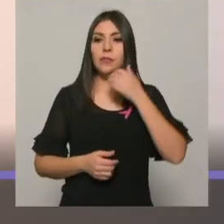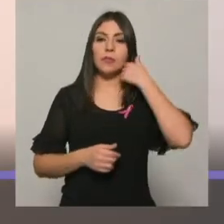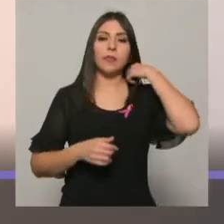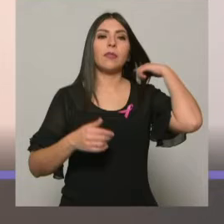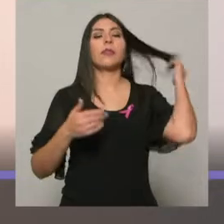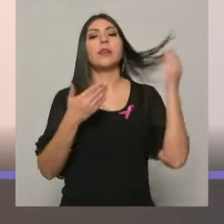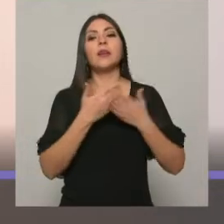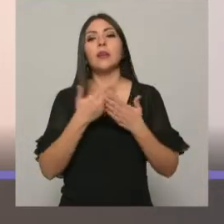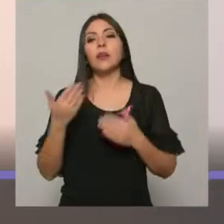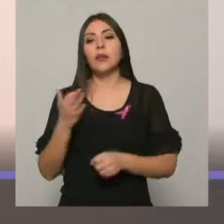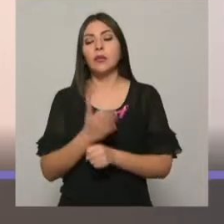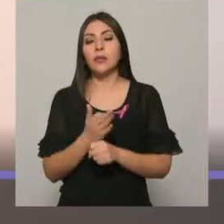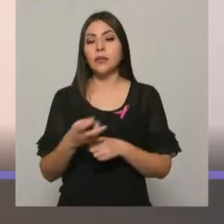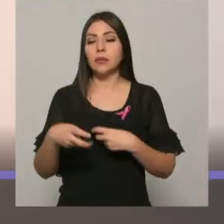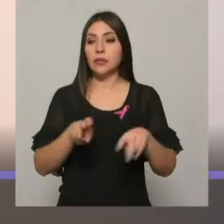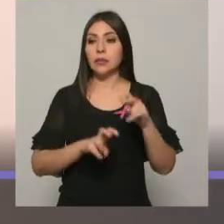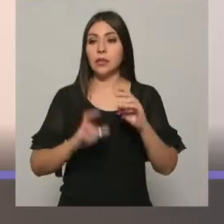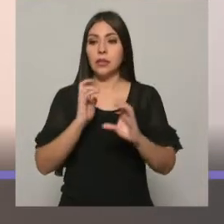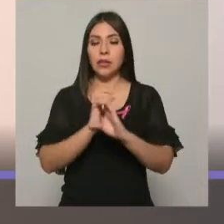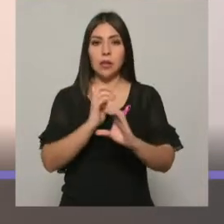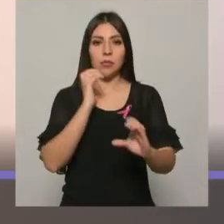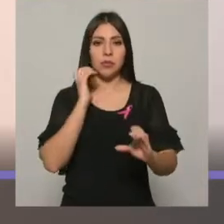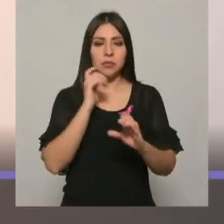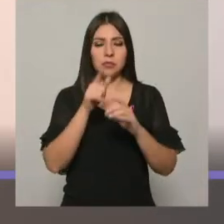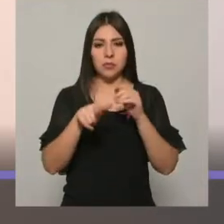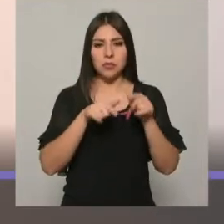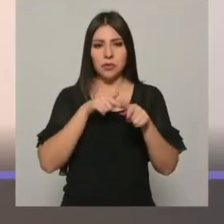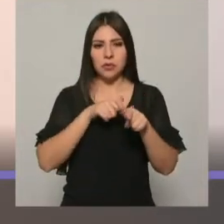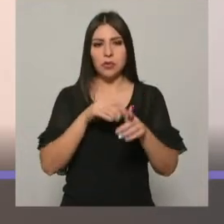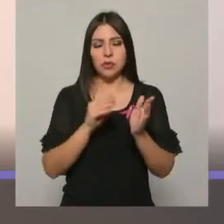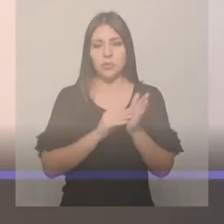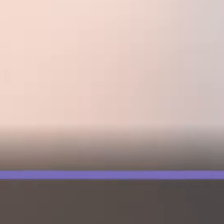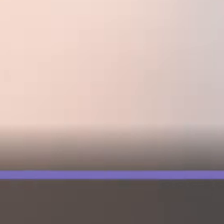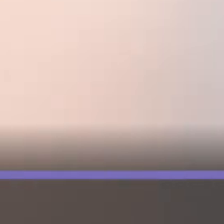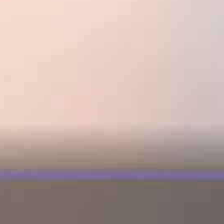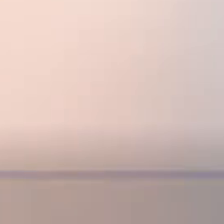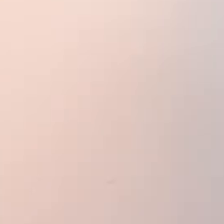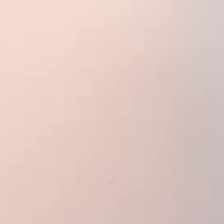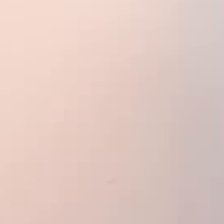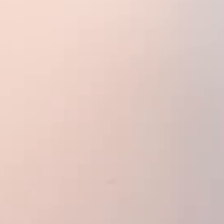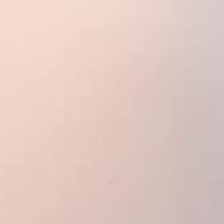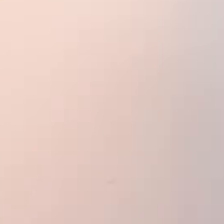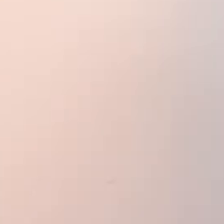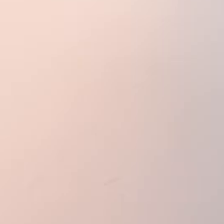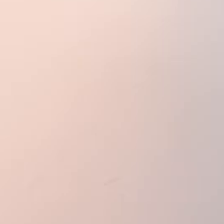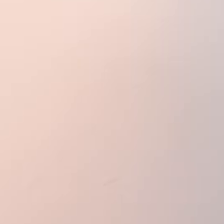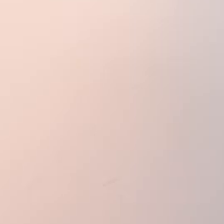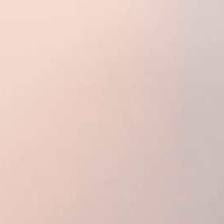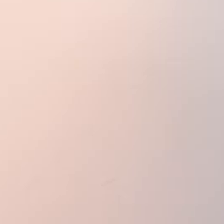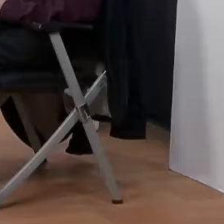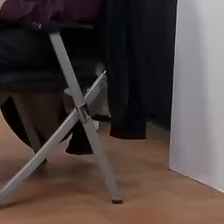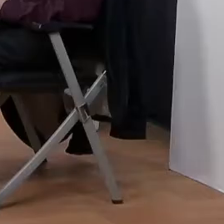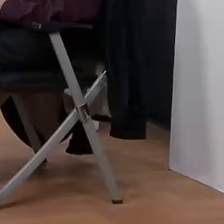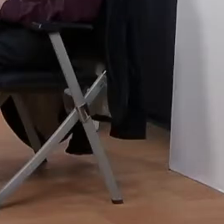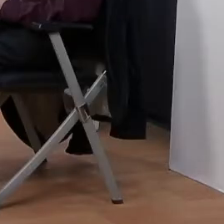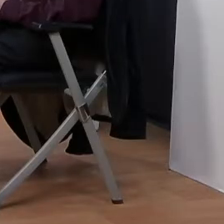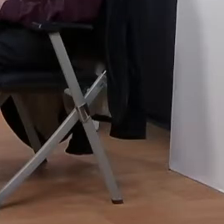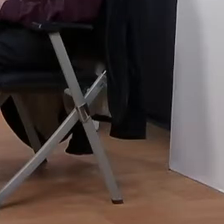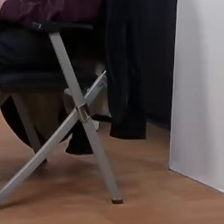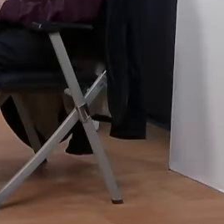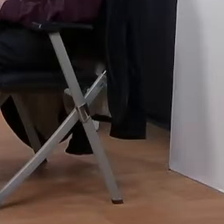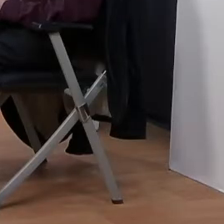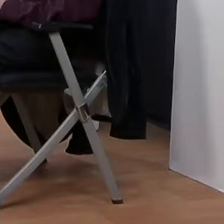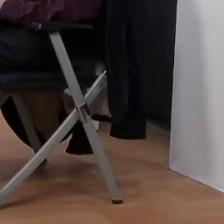¿no? Así que, bueno, difusión, o sea, sí, en esa parte, ¿sí? todo bien. Ok, muy bien, Además Lili. contamos con seguridad que